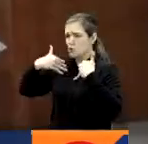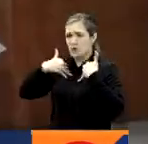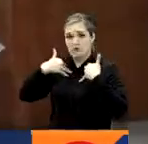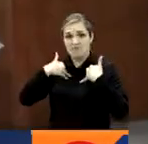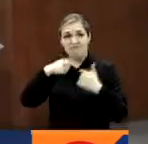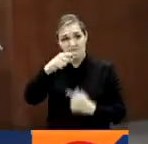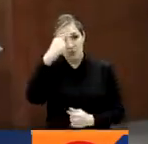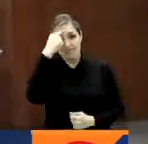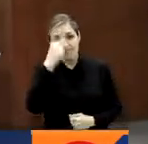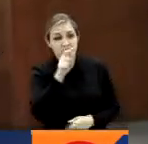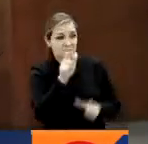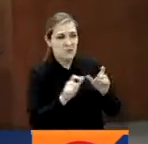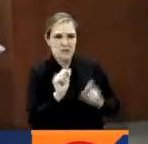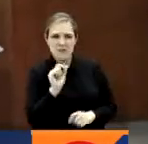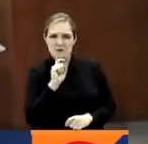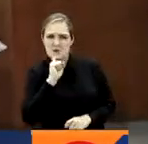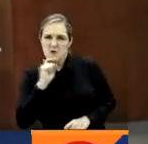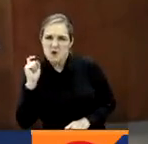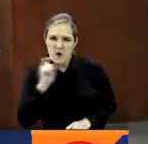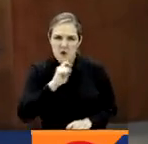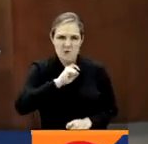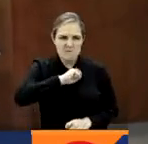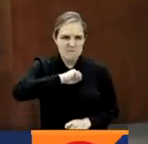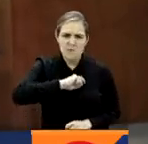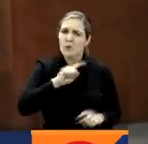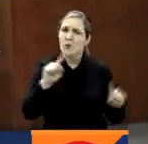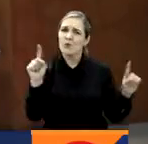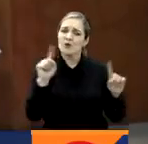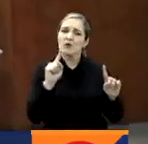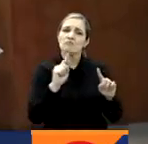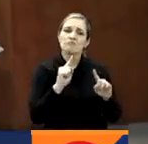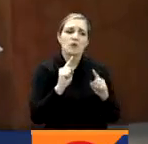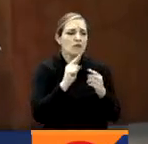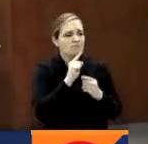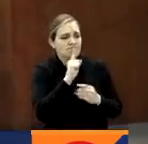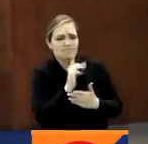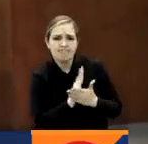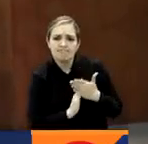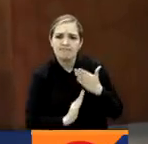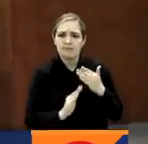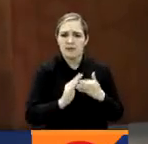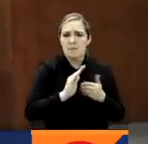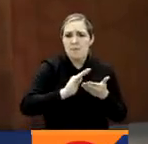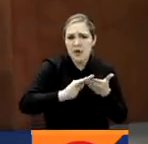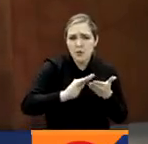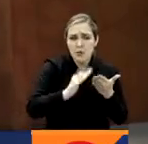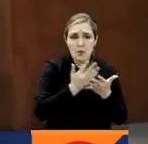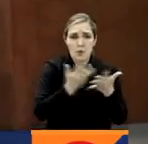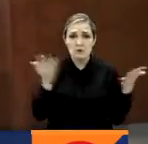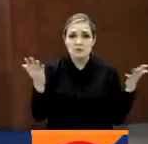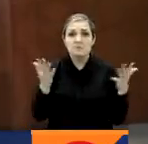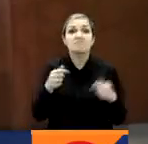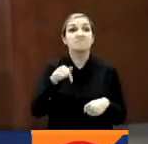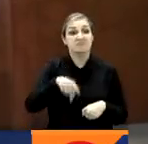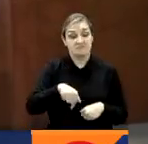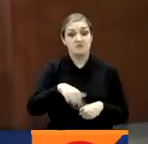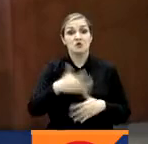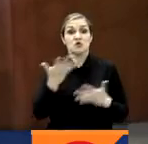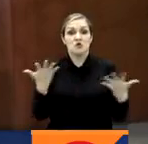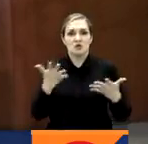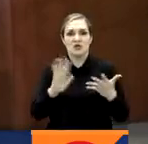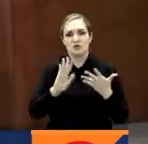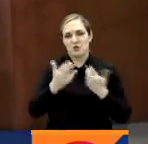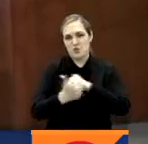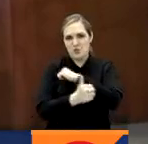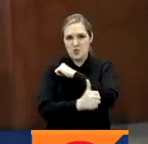en la resiliencia y en el perdón también. Creo que es un poco más complejo, pero la resiliencia sí seguro la hemos visto acá en Puerto Boyacá y en